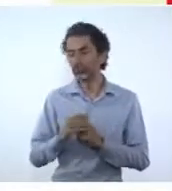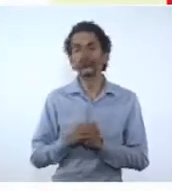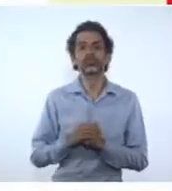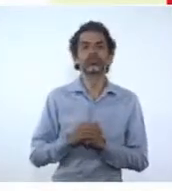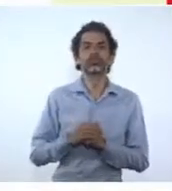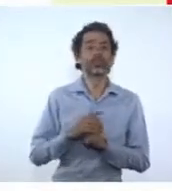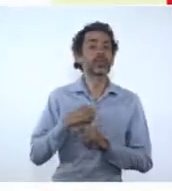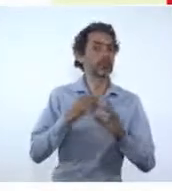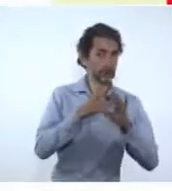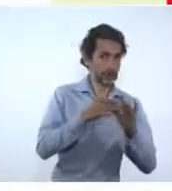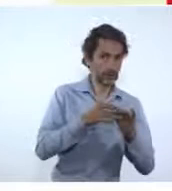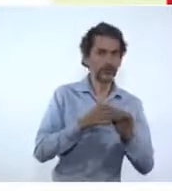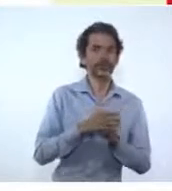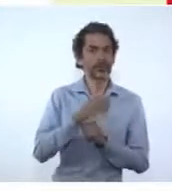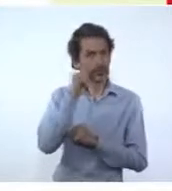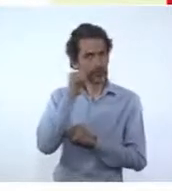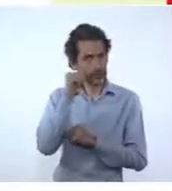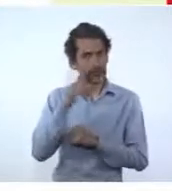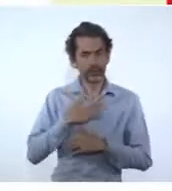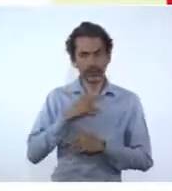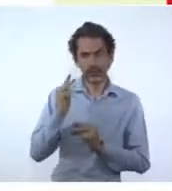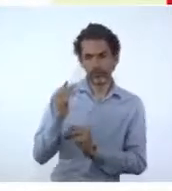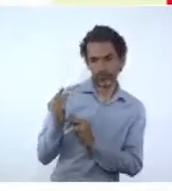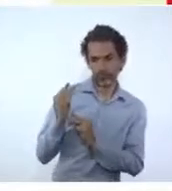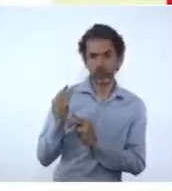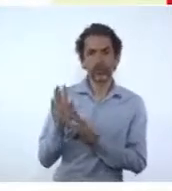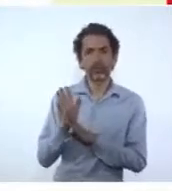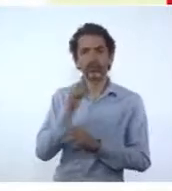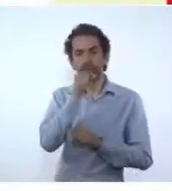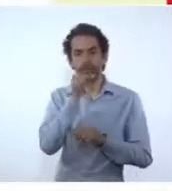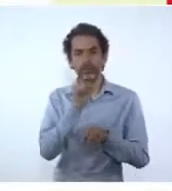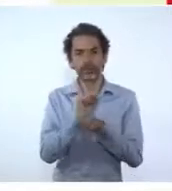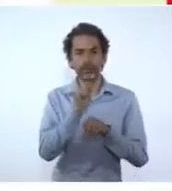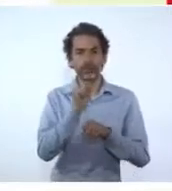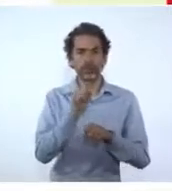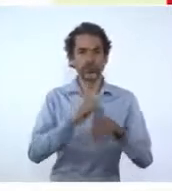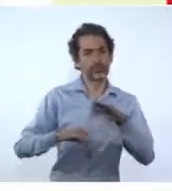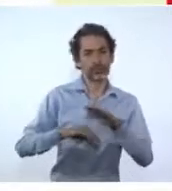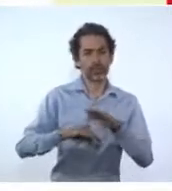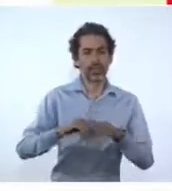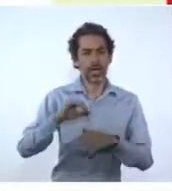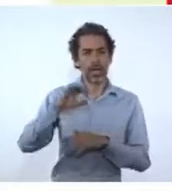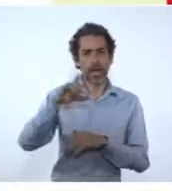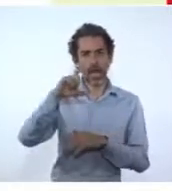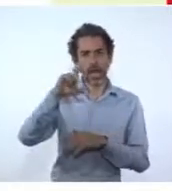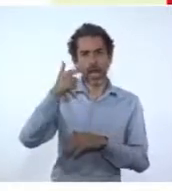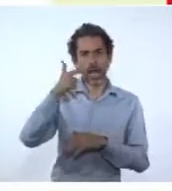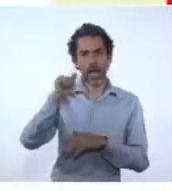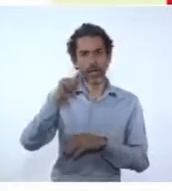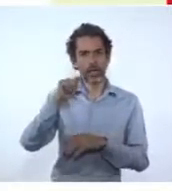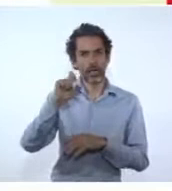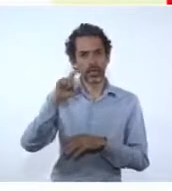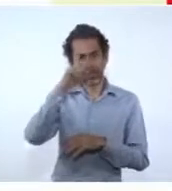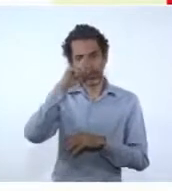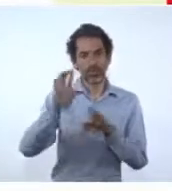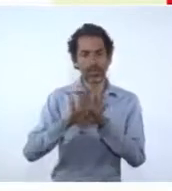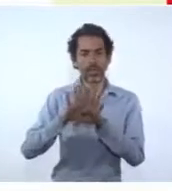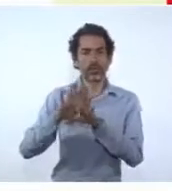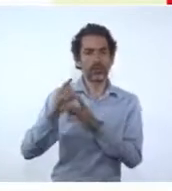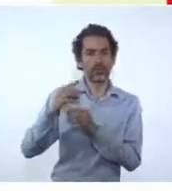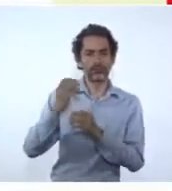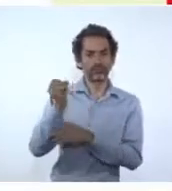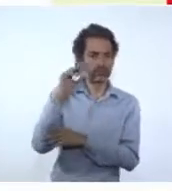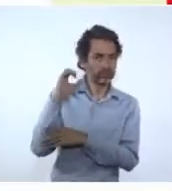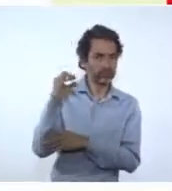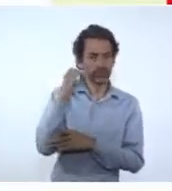Platico rápidamente. Ayer, como tal vez pudieron ver, el subsecretario López-Gatell en su conferencia de la tarde anunció que iban a estar reportando de